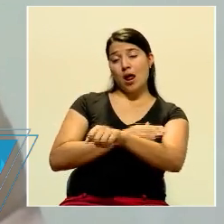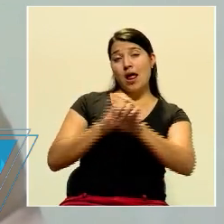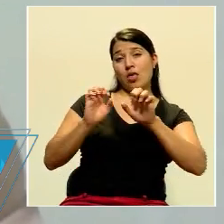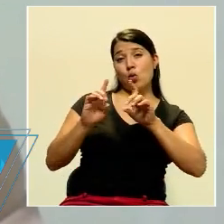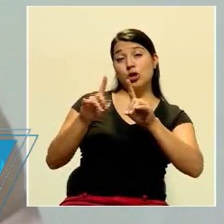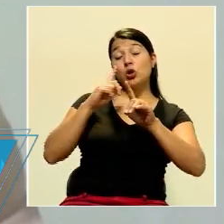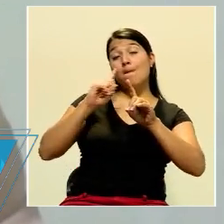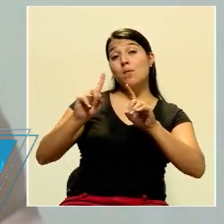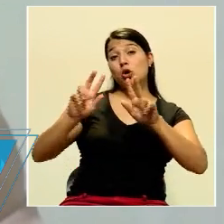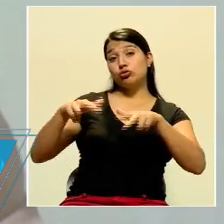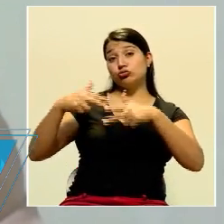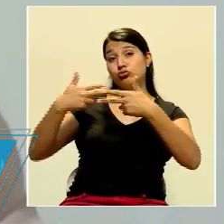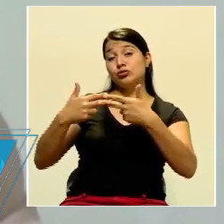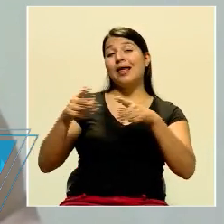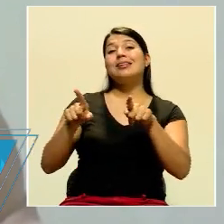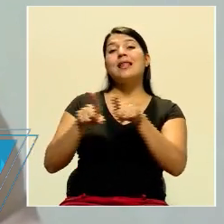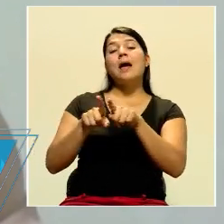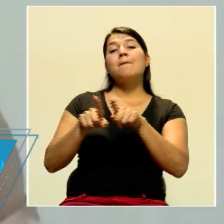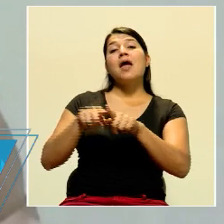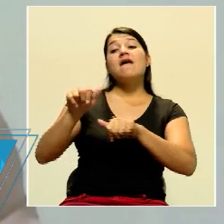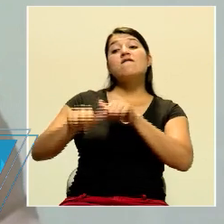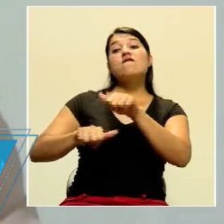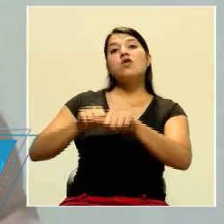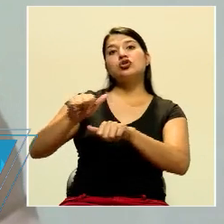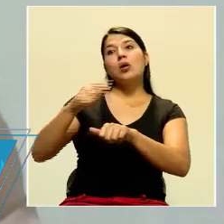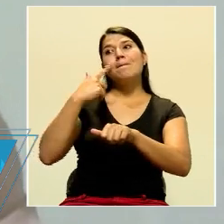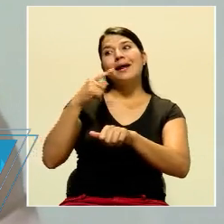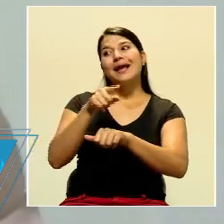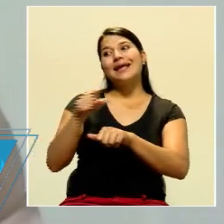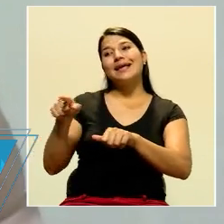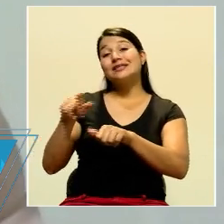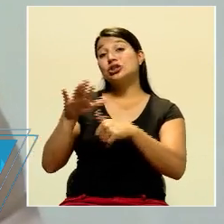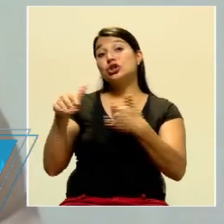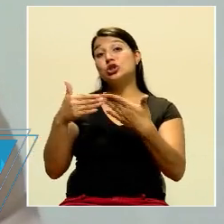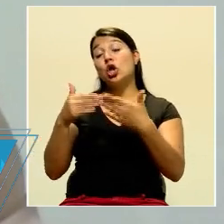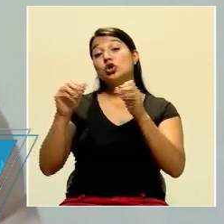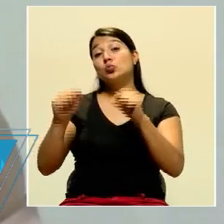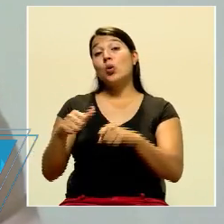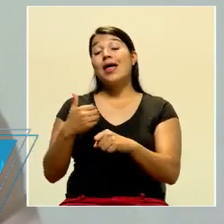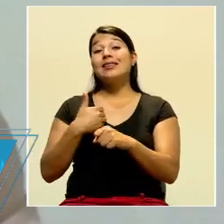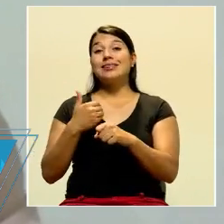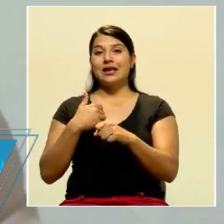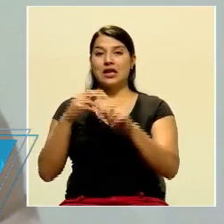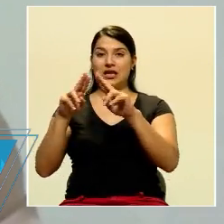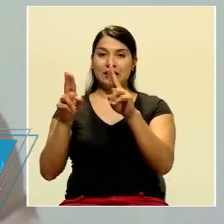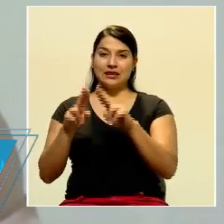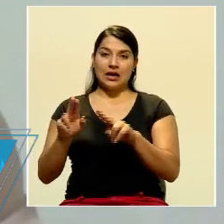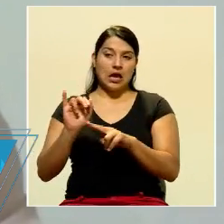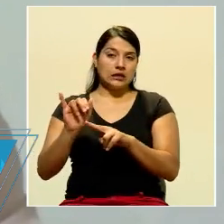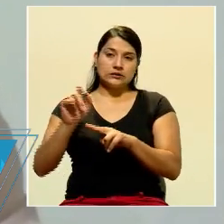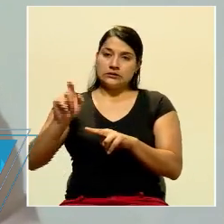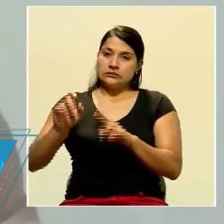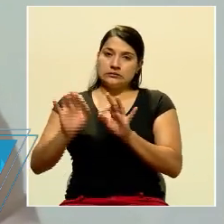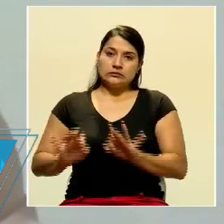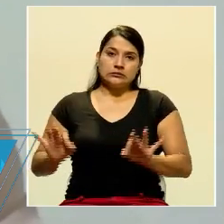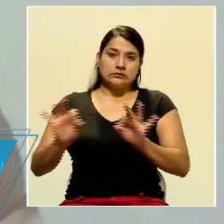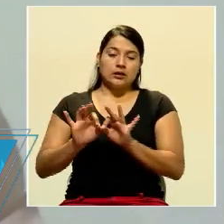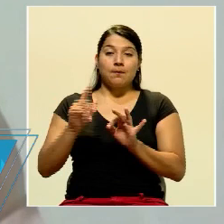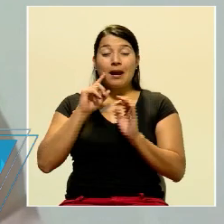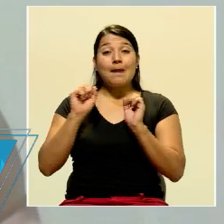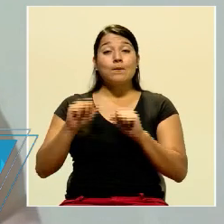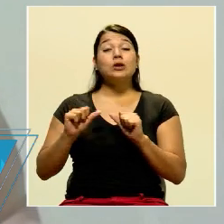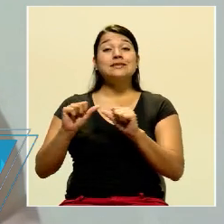distancia, también como esfuerzos para la conectividad. Eso es una necesidad imperativa en este momento para